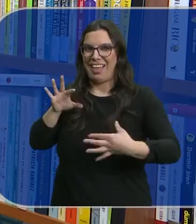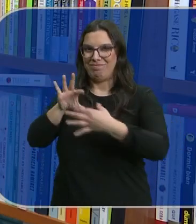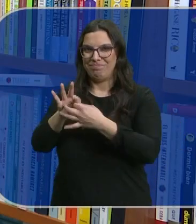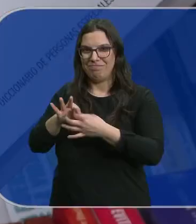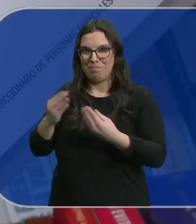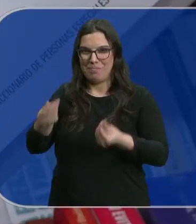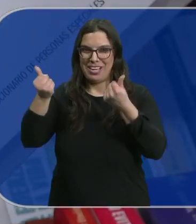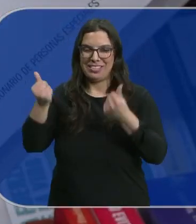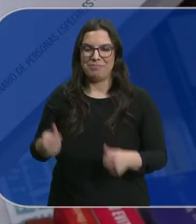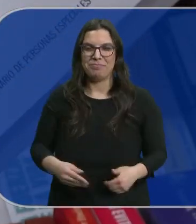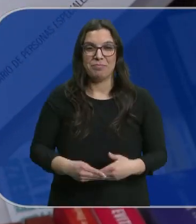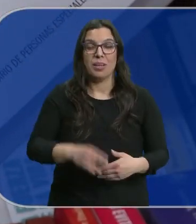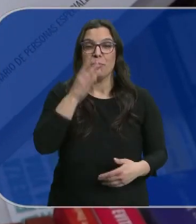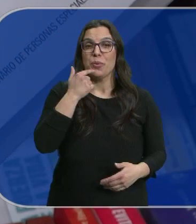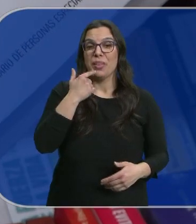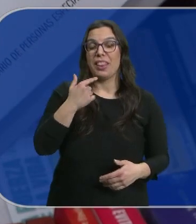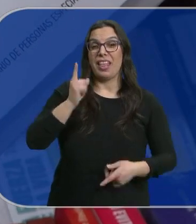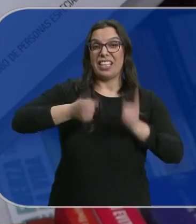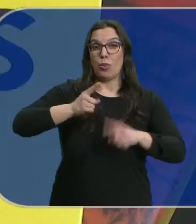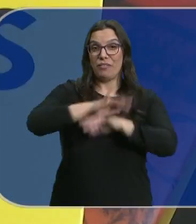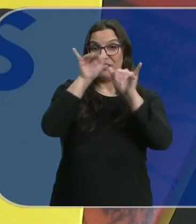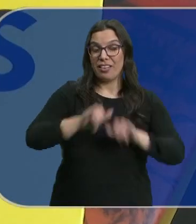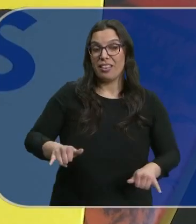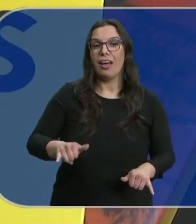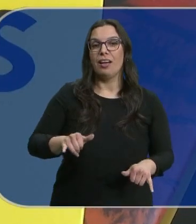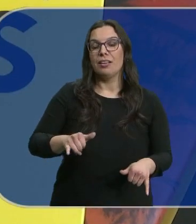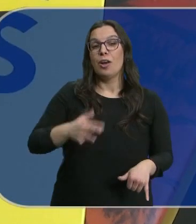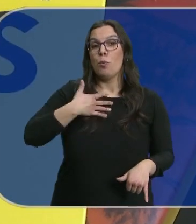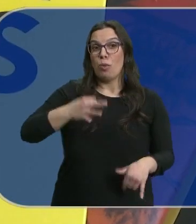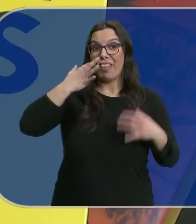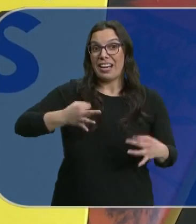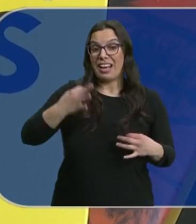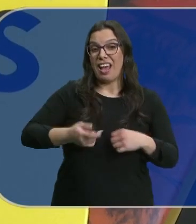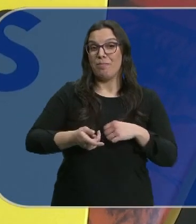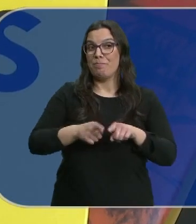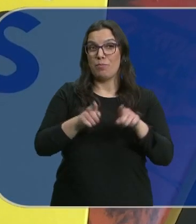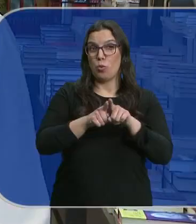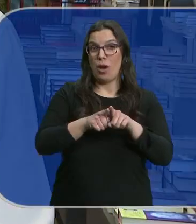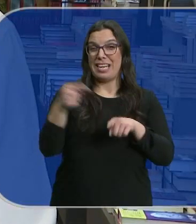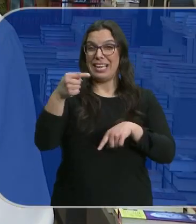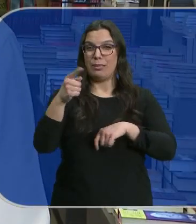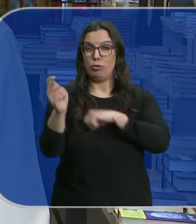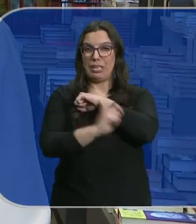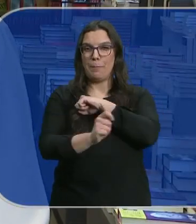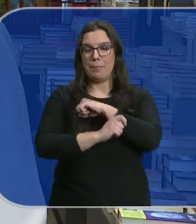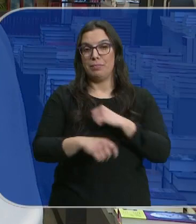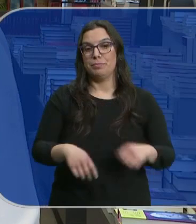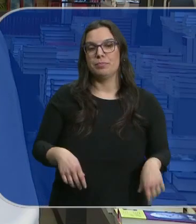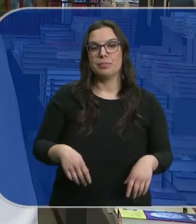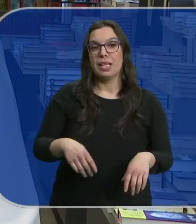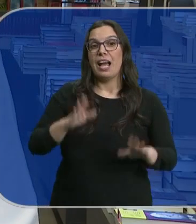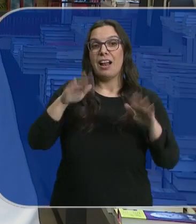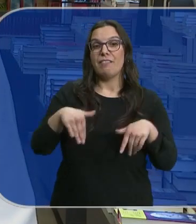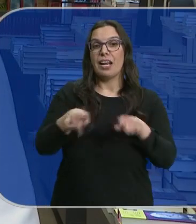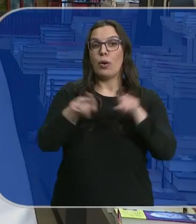de las cosas también. Porque aseguran, la happycracia puede ser una auténtica trampa. De estar tapando, ¿no?,